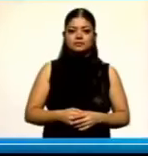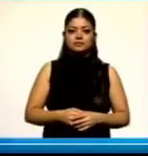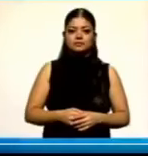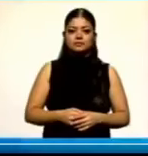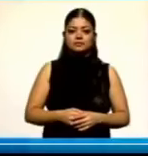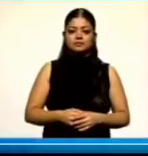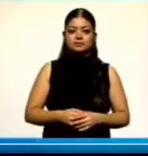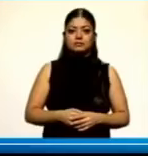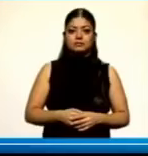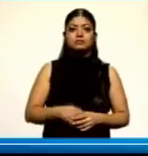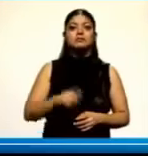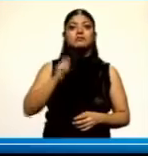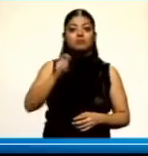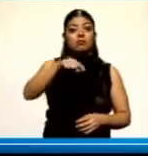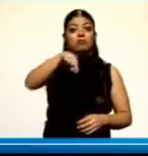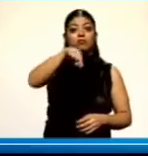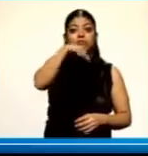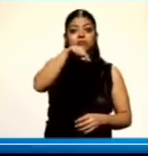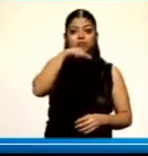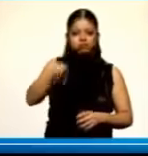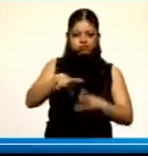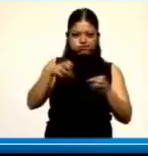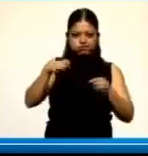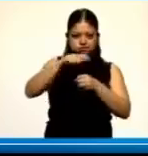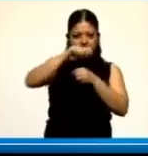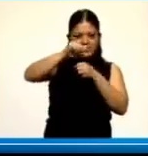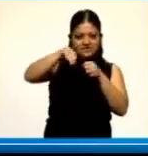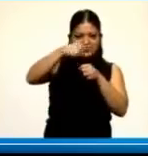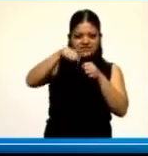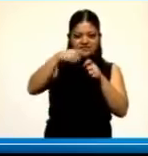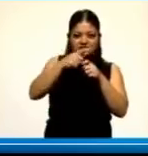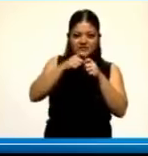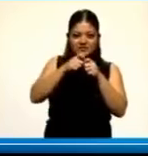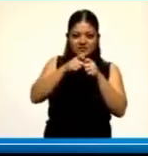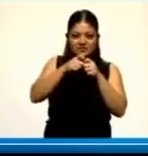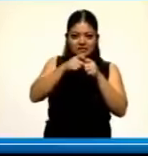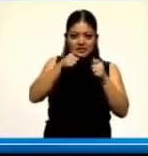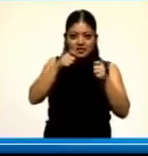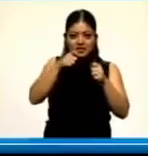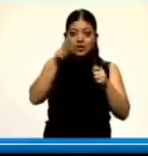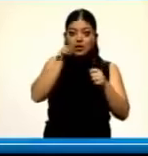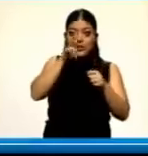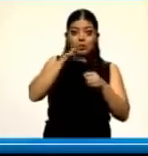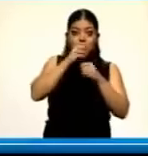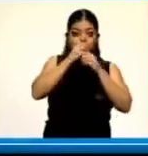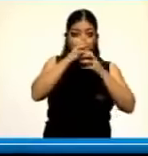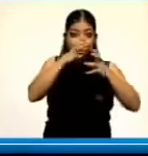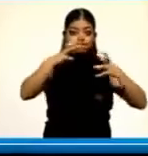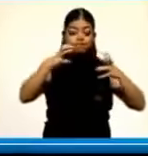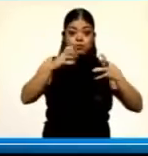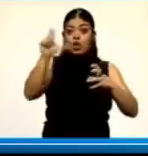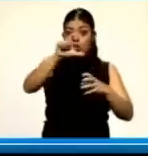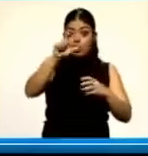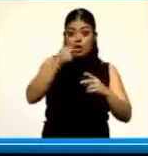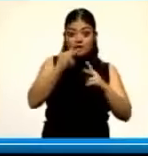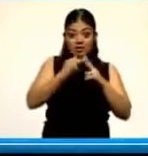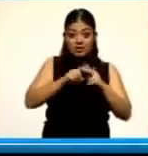Inflábamos la embuche del guajolote, la amarrábamos el, ya con el aire contenido, entonces cuando empezábamos a